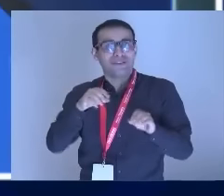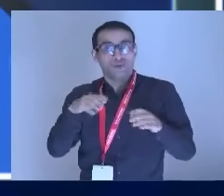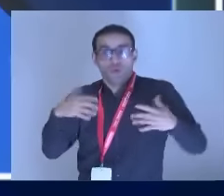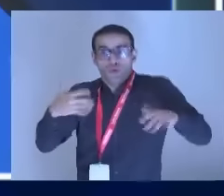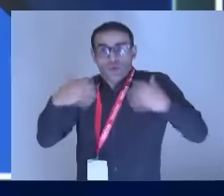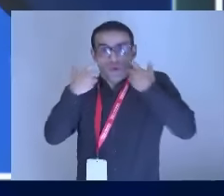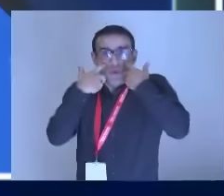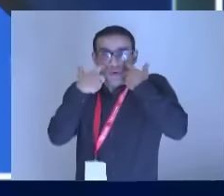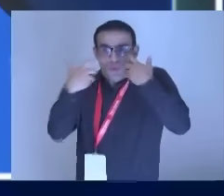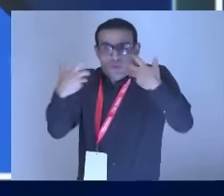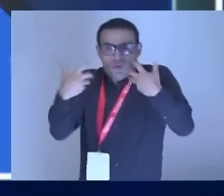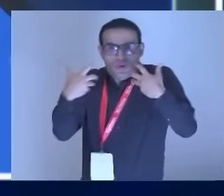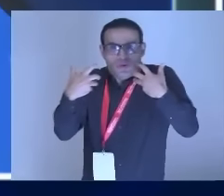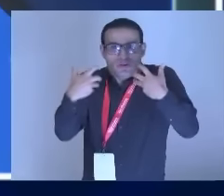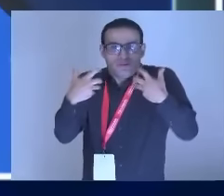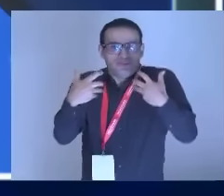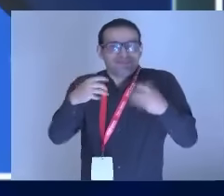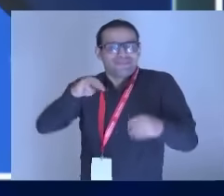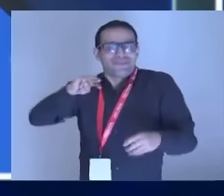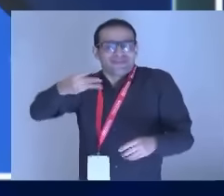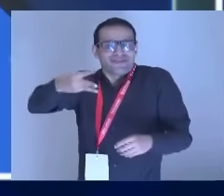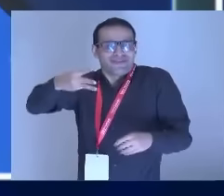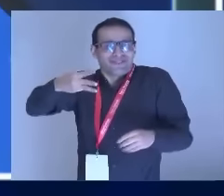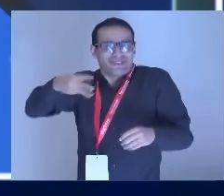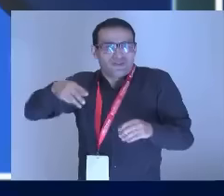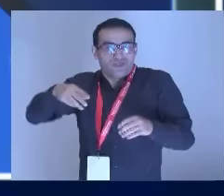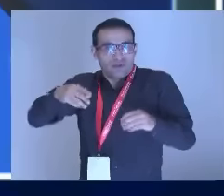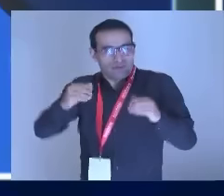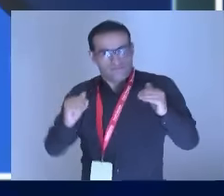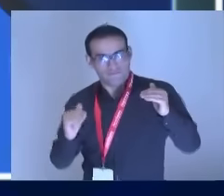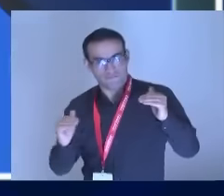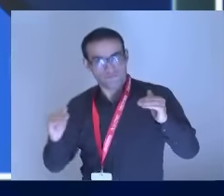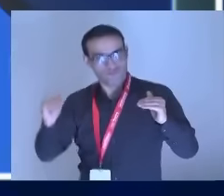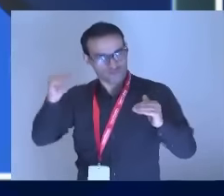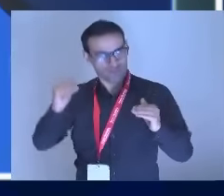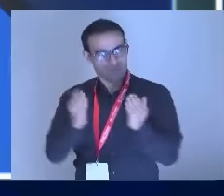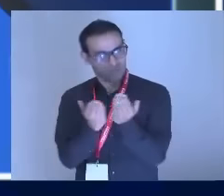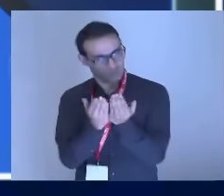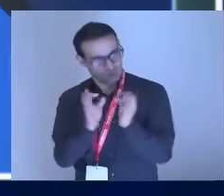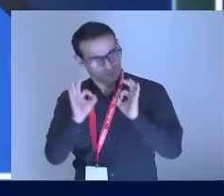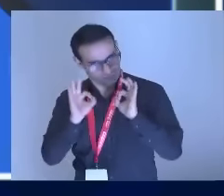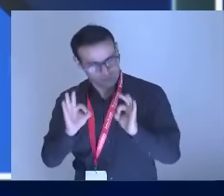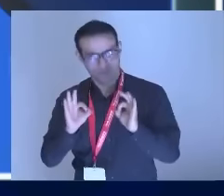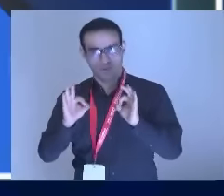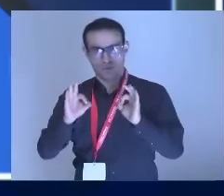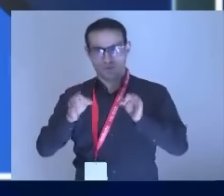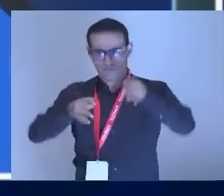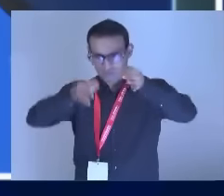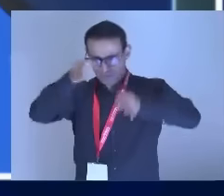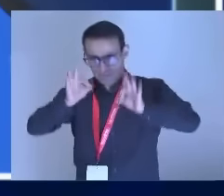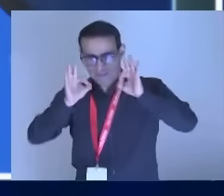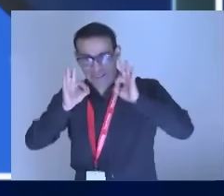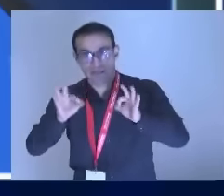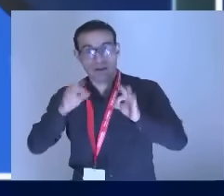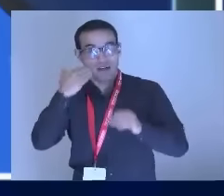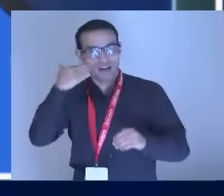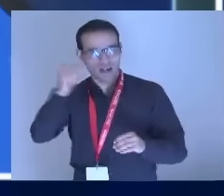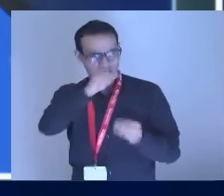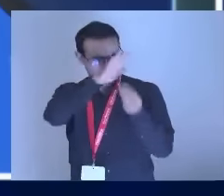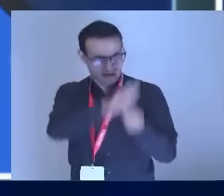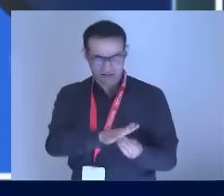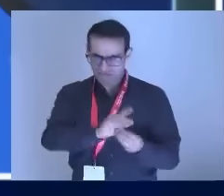educación menos impunidad más justicia el día que las mujeres no sean Víctimas de maltrato